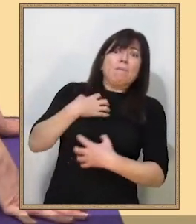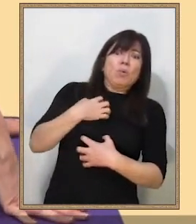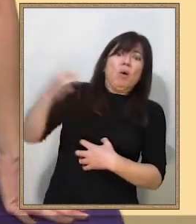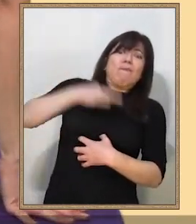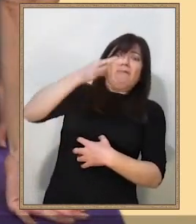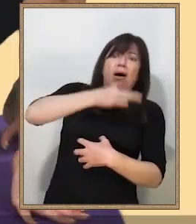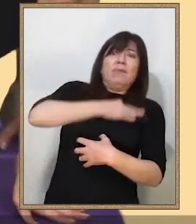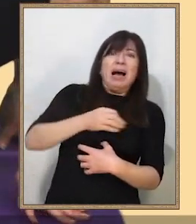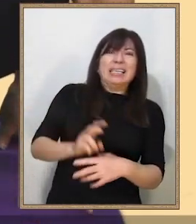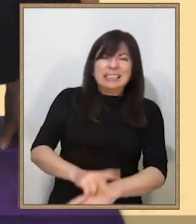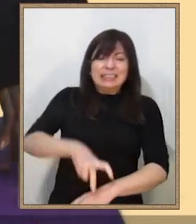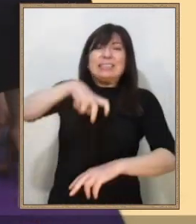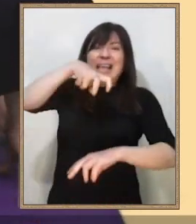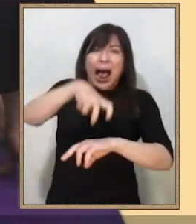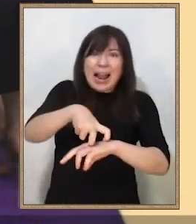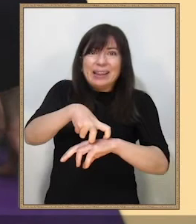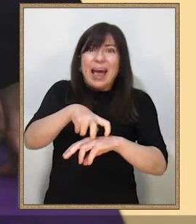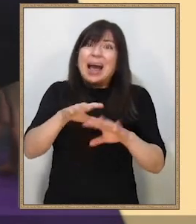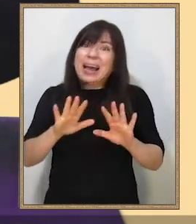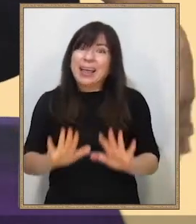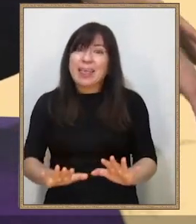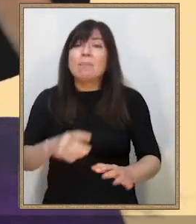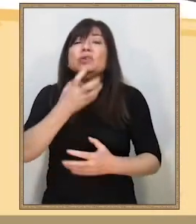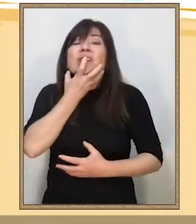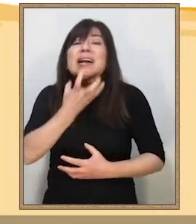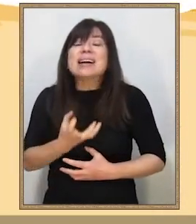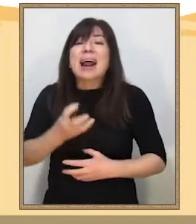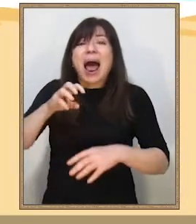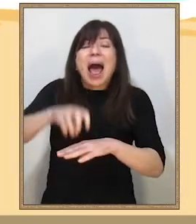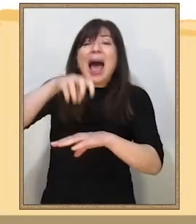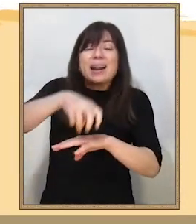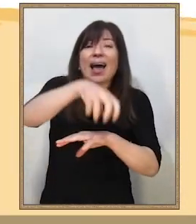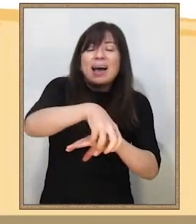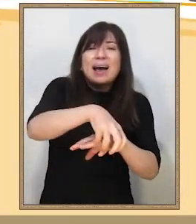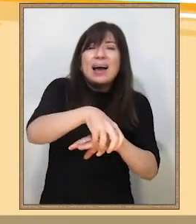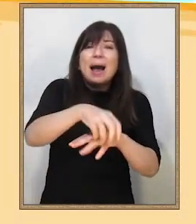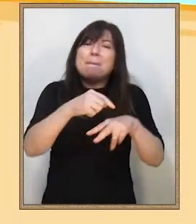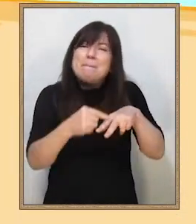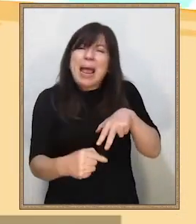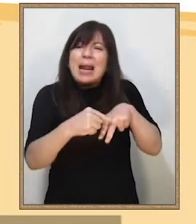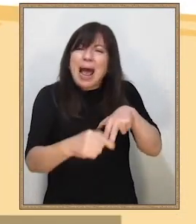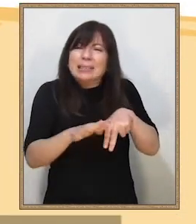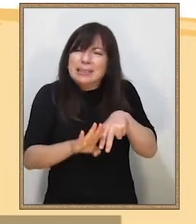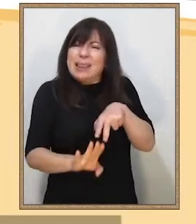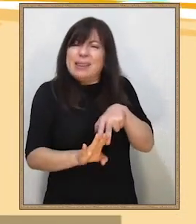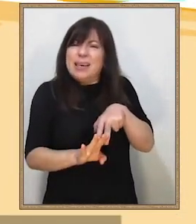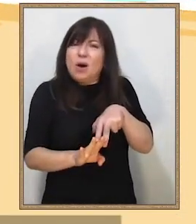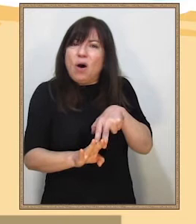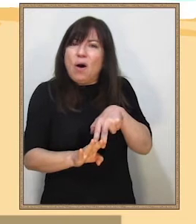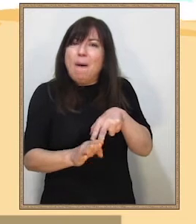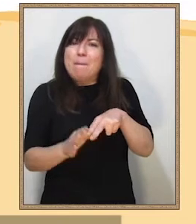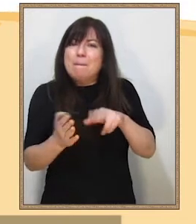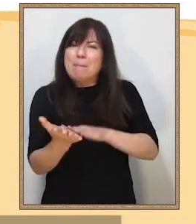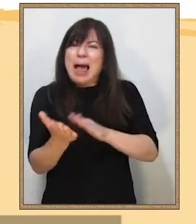Y salta. Nos quedamos en rana. Estiro piernas. Plata de